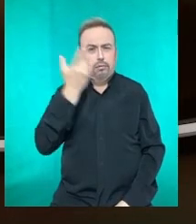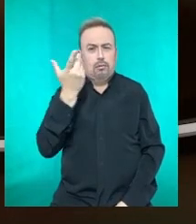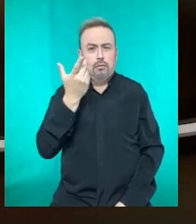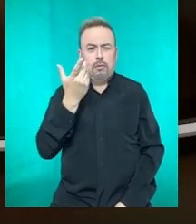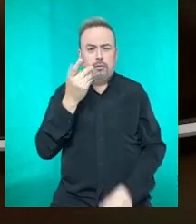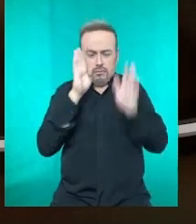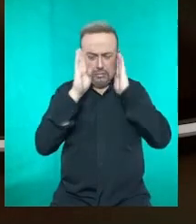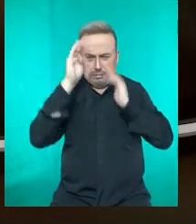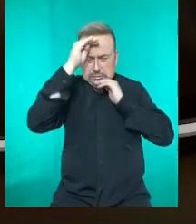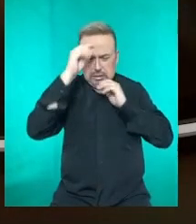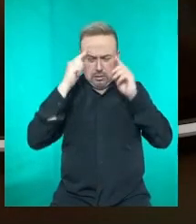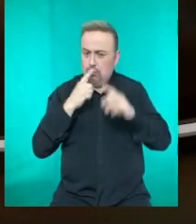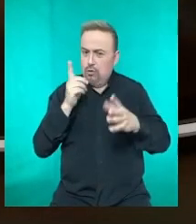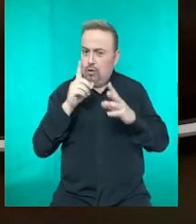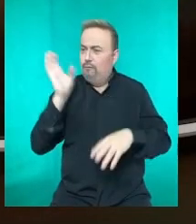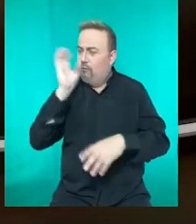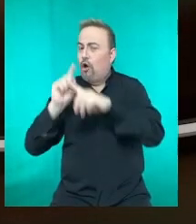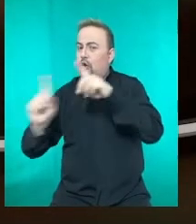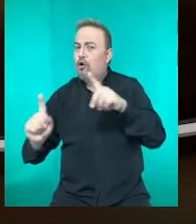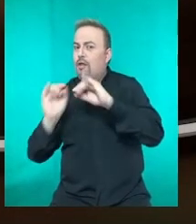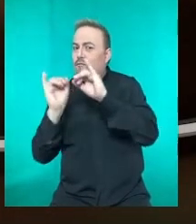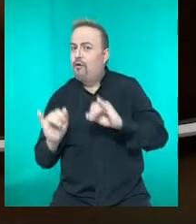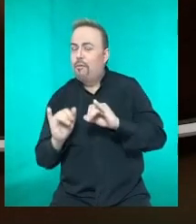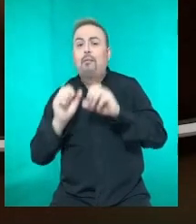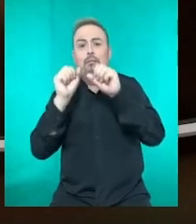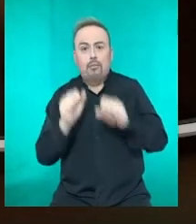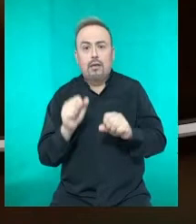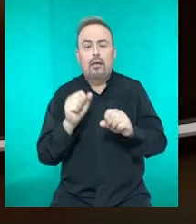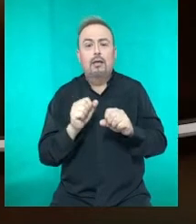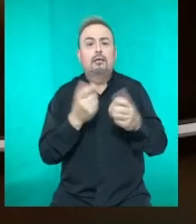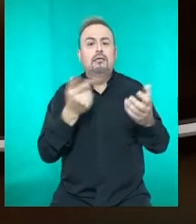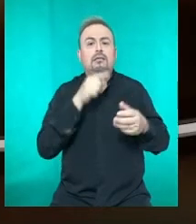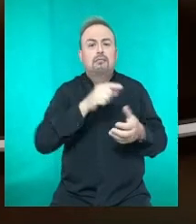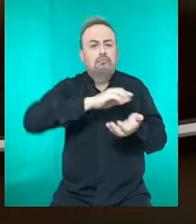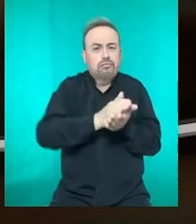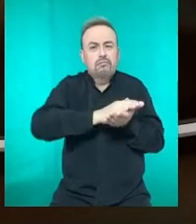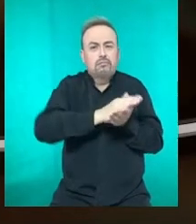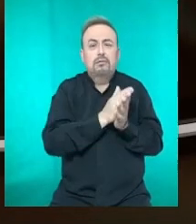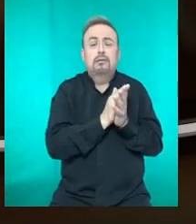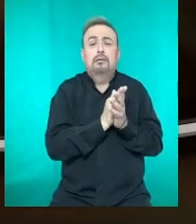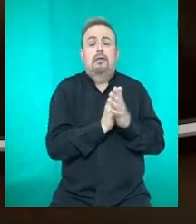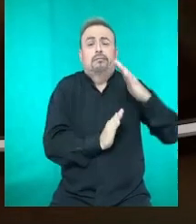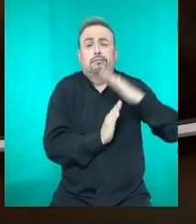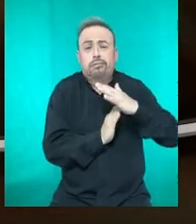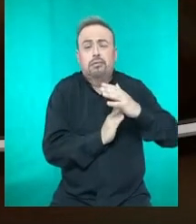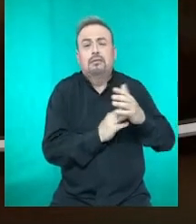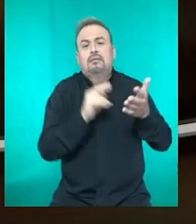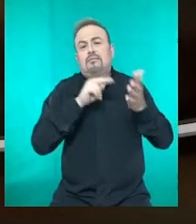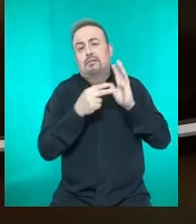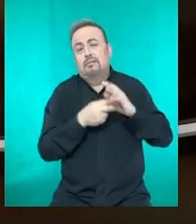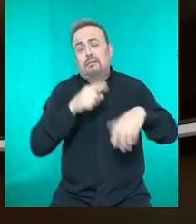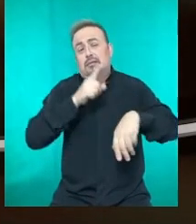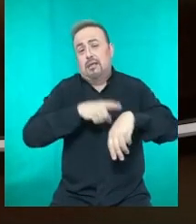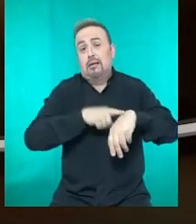salirse de la caja y buscar alguna alternativa que permitiera disminuir esos problemas de las paradas de los chancados, que sabe que en el